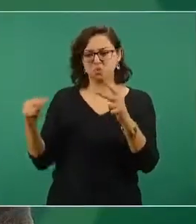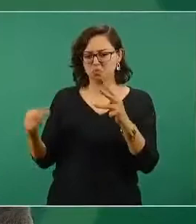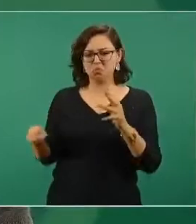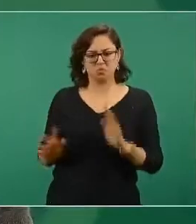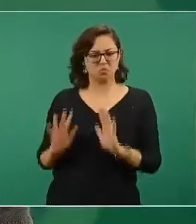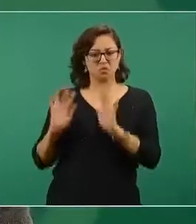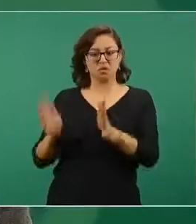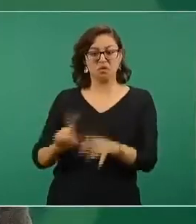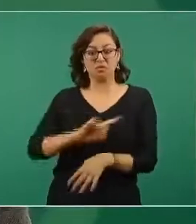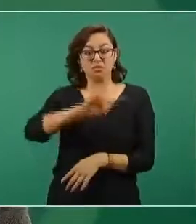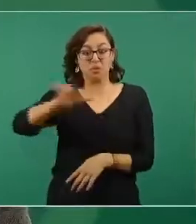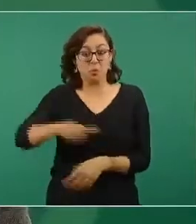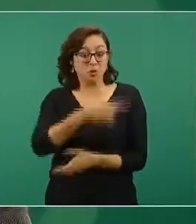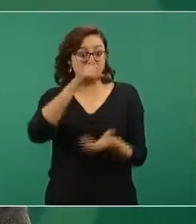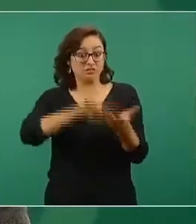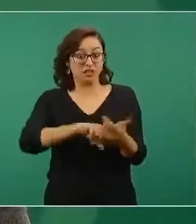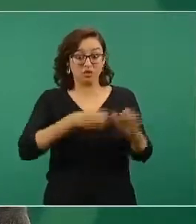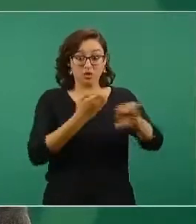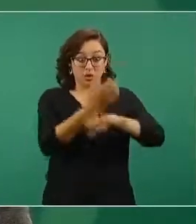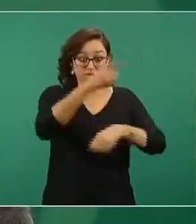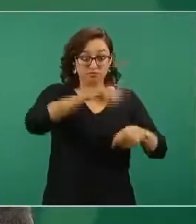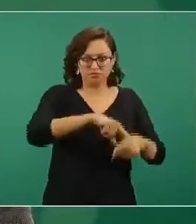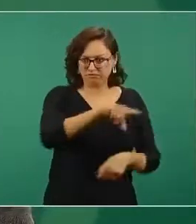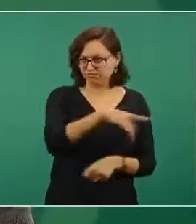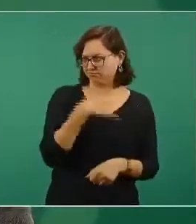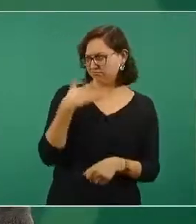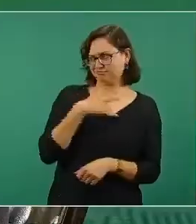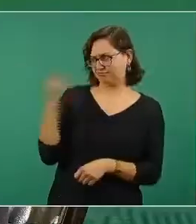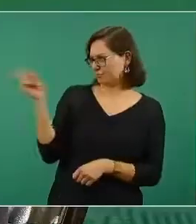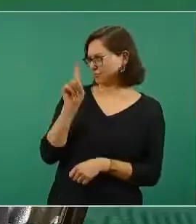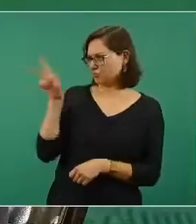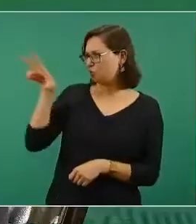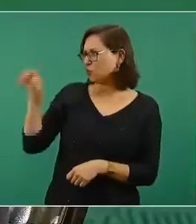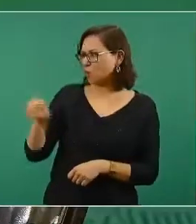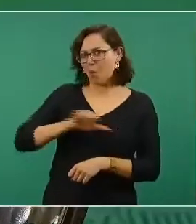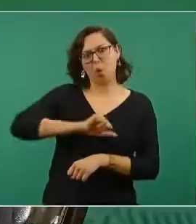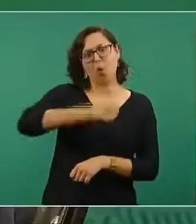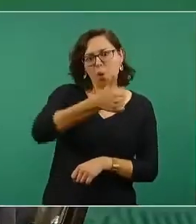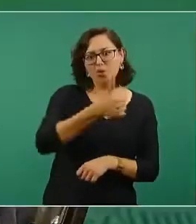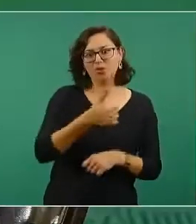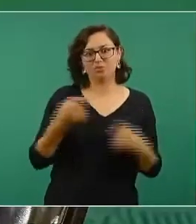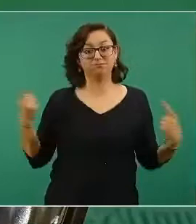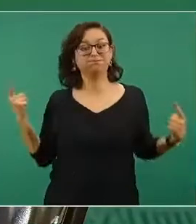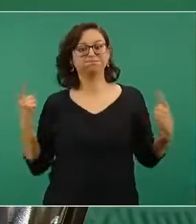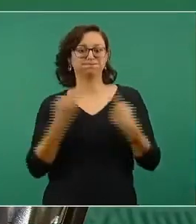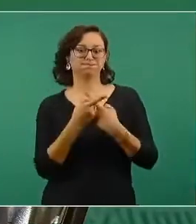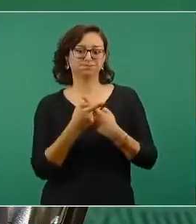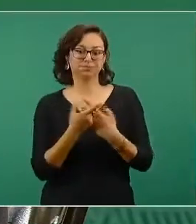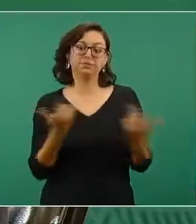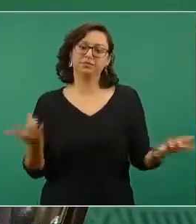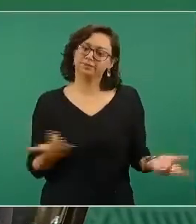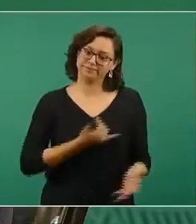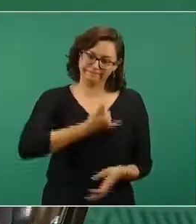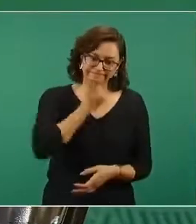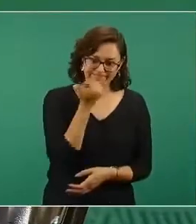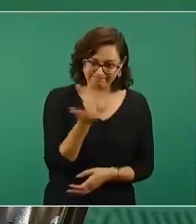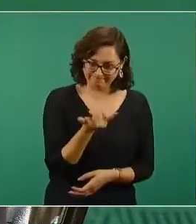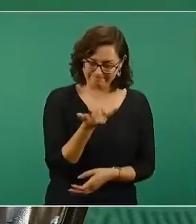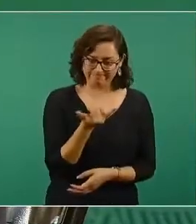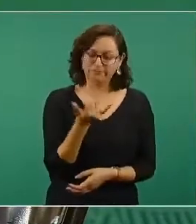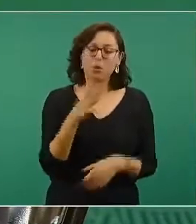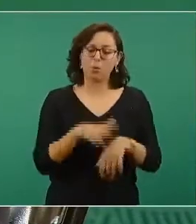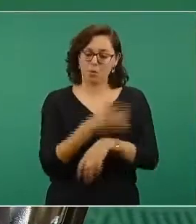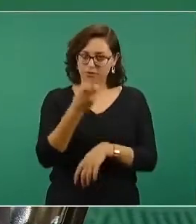existe. Entonces, ellos, cuando se defina, las autoridades locales, junto con nuestro enlace federal, tanto